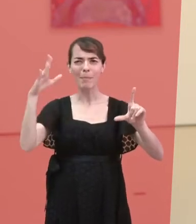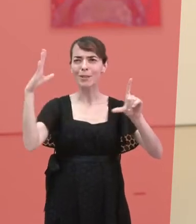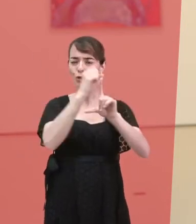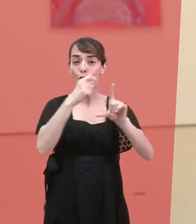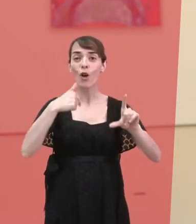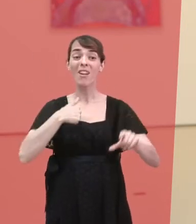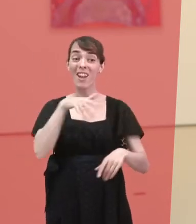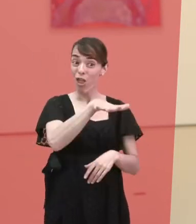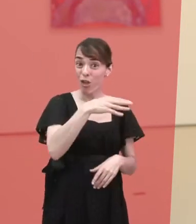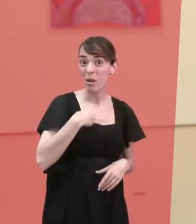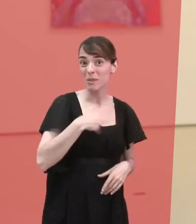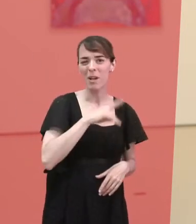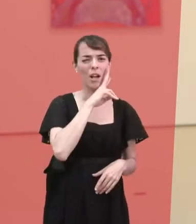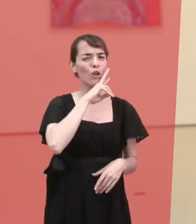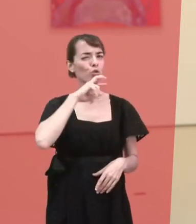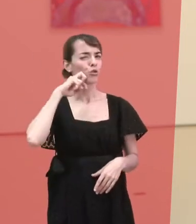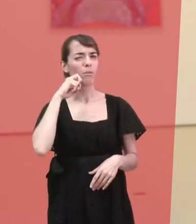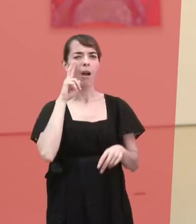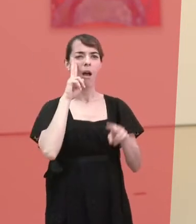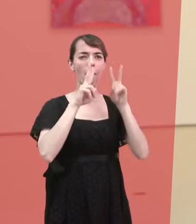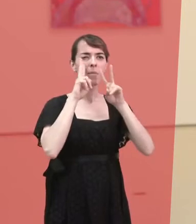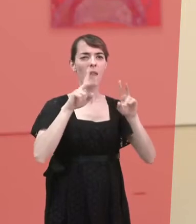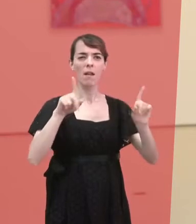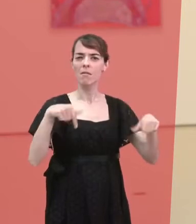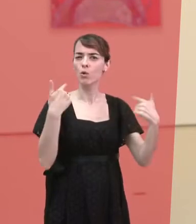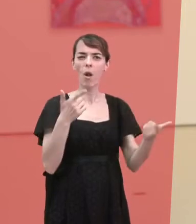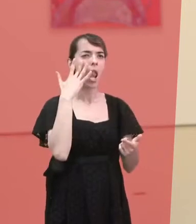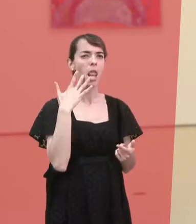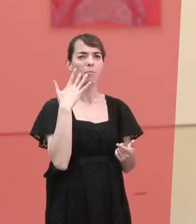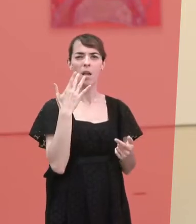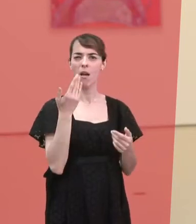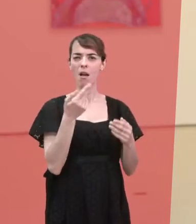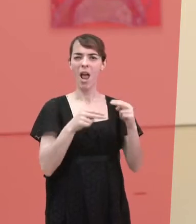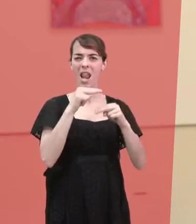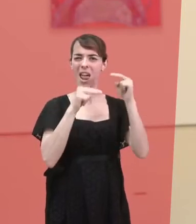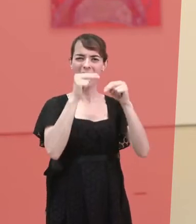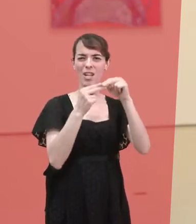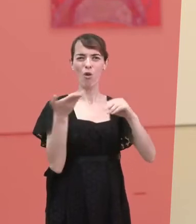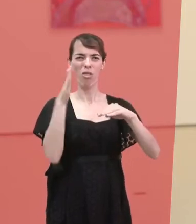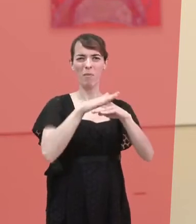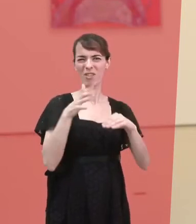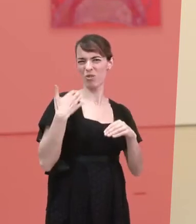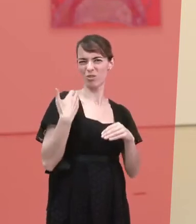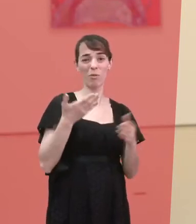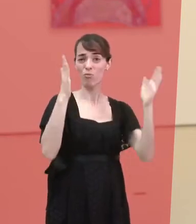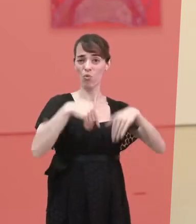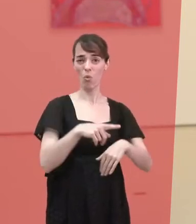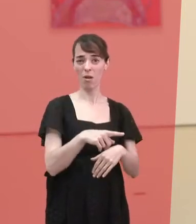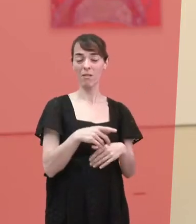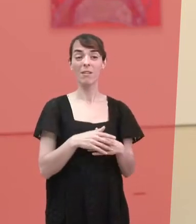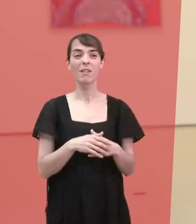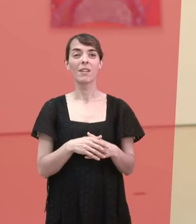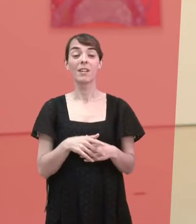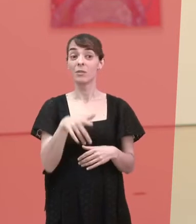los pocos sitios que conserva una mirada en la que no hay un cemento ni ladrillo que te estorbe, ¿no?